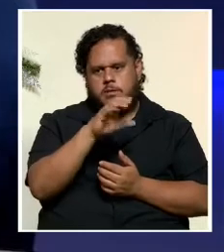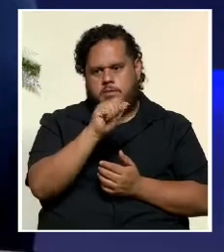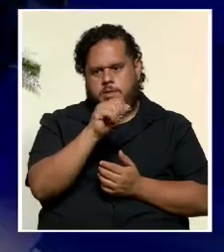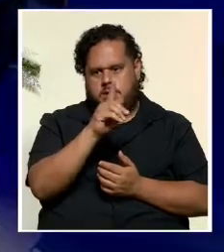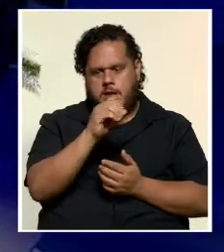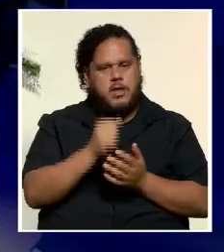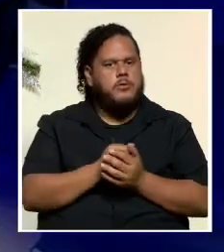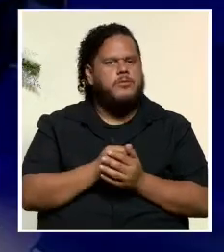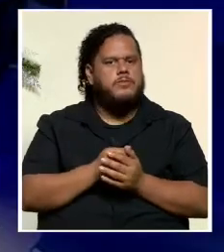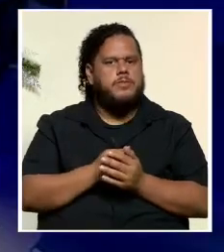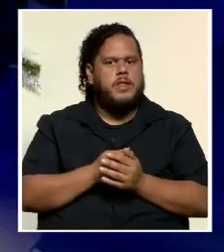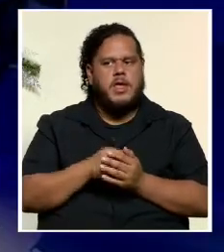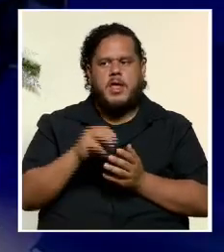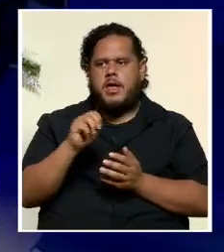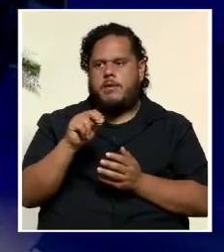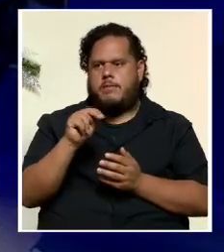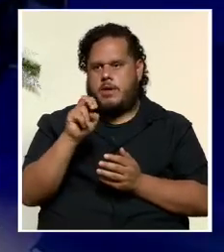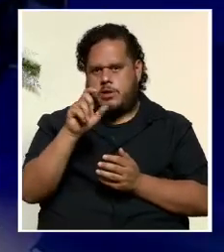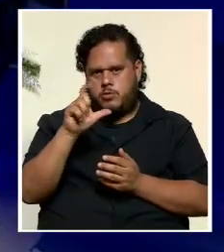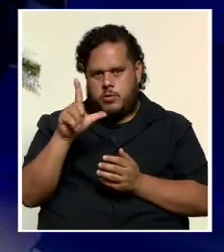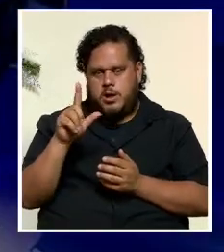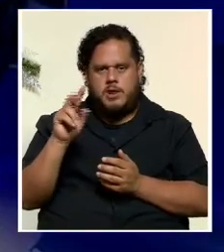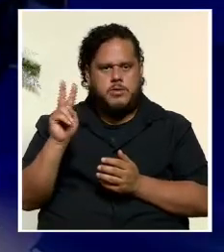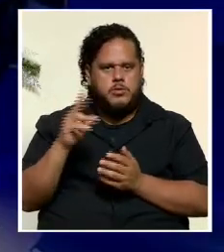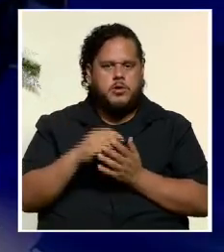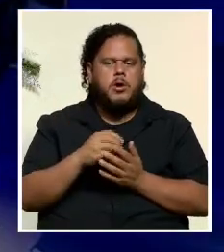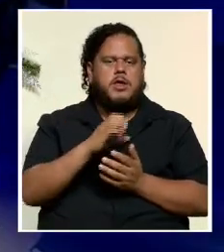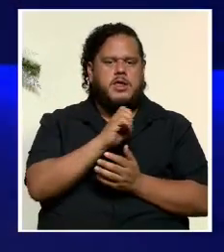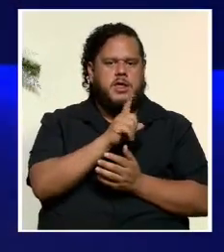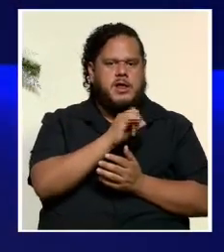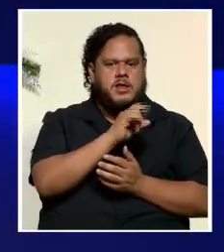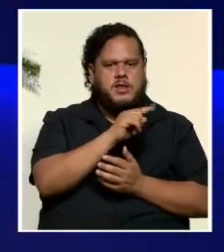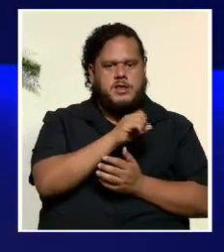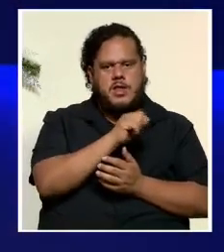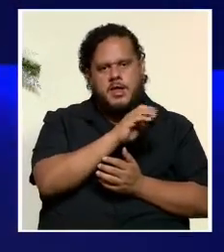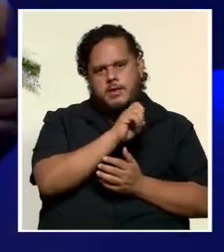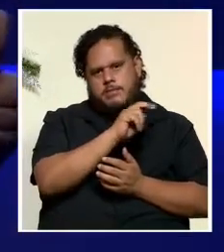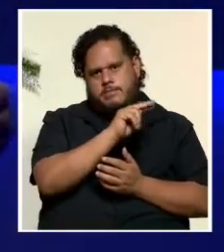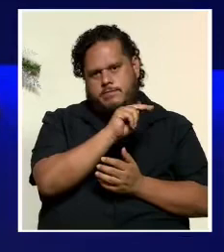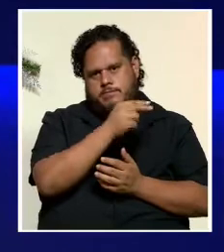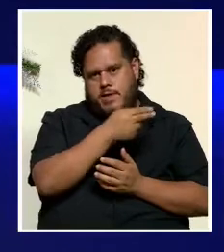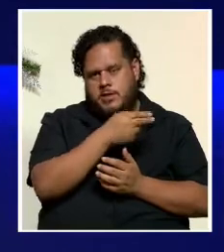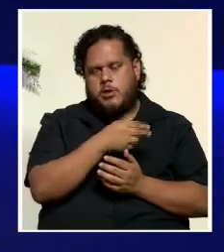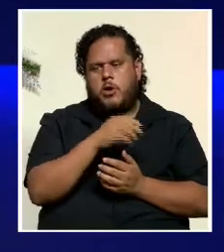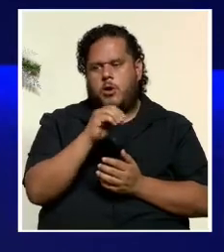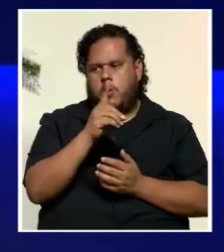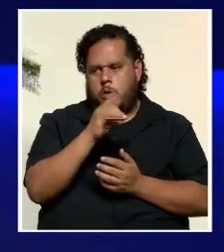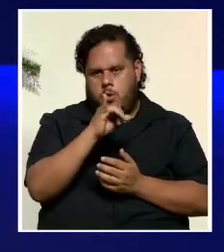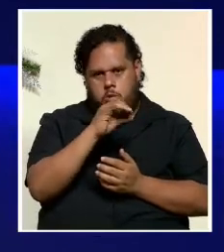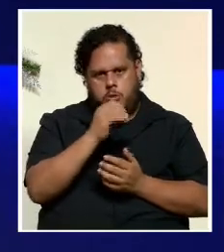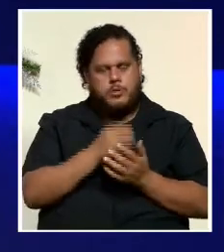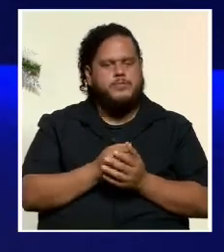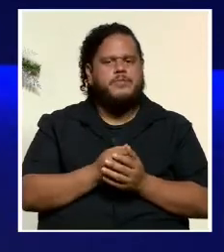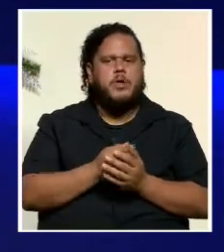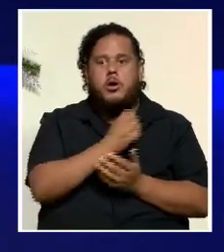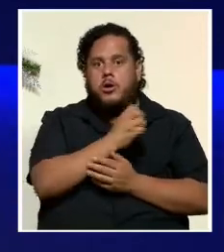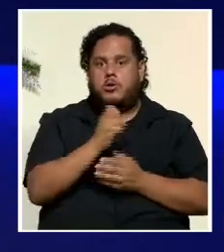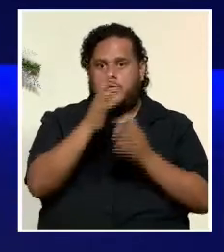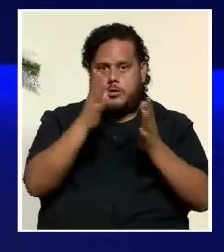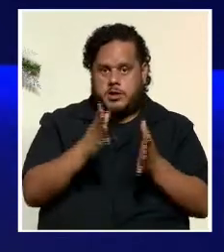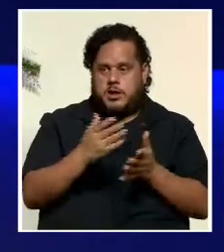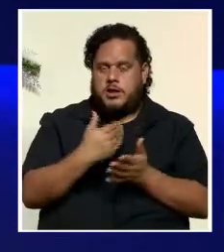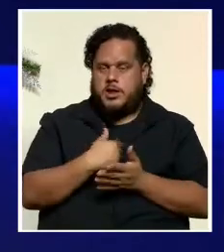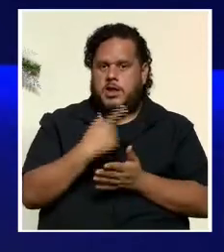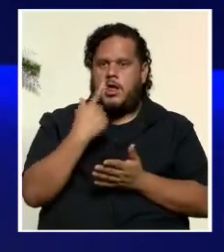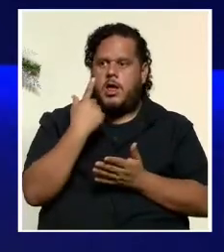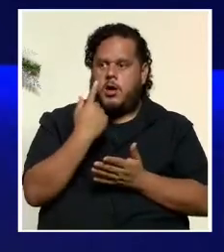Picado, don Manuel Ventura y doña Elizabeth Odio. En realidad sí, los costarricenses tienen una huella